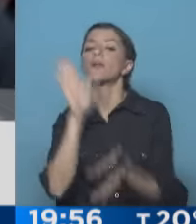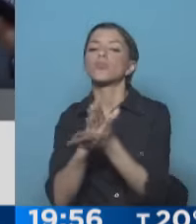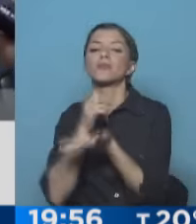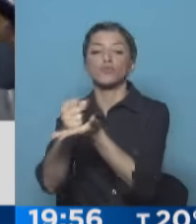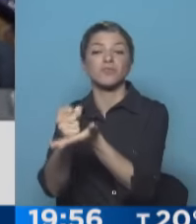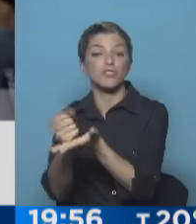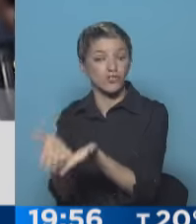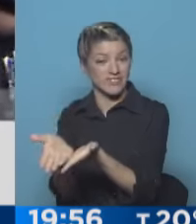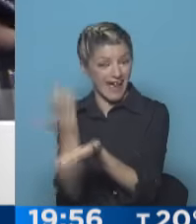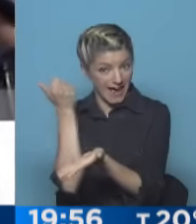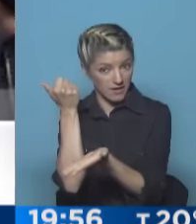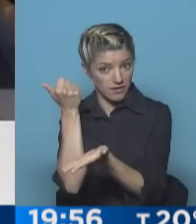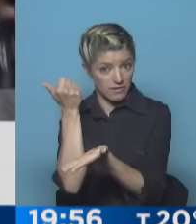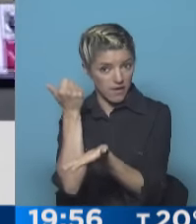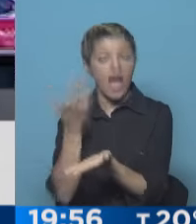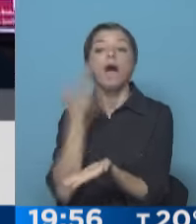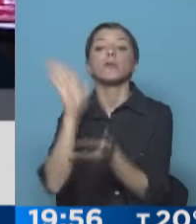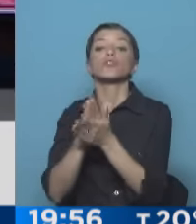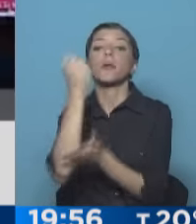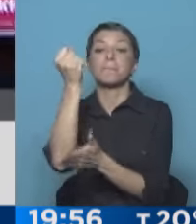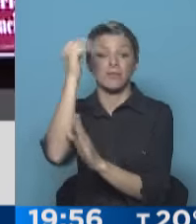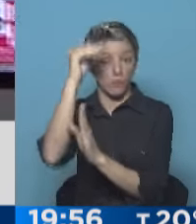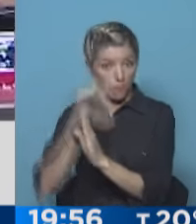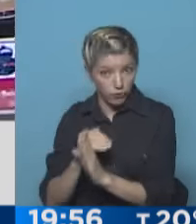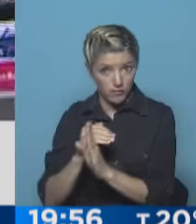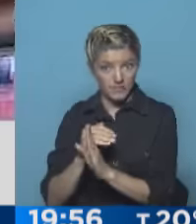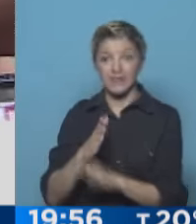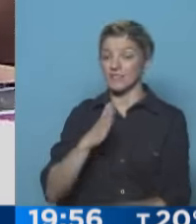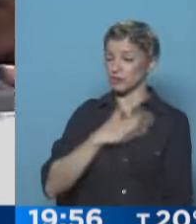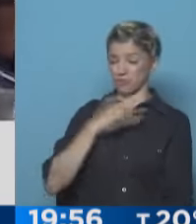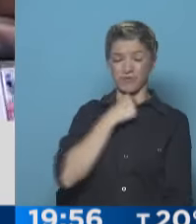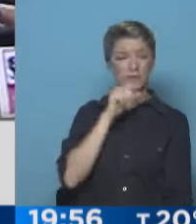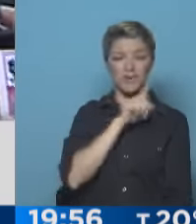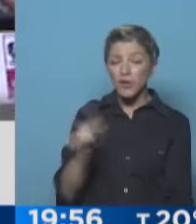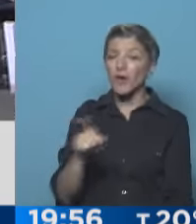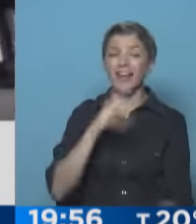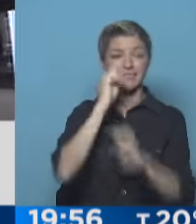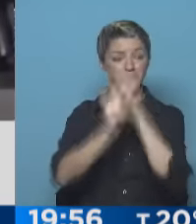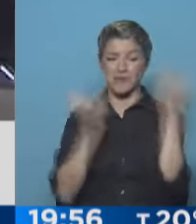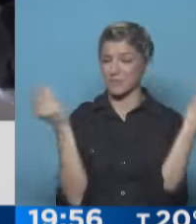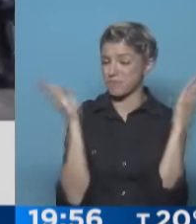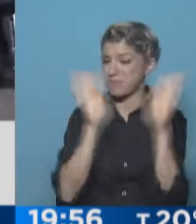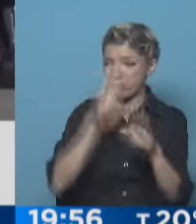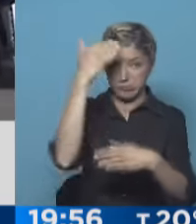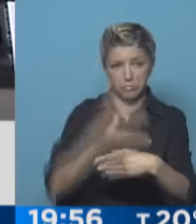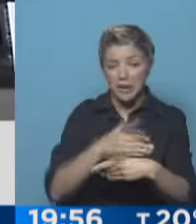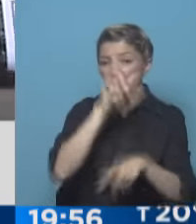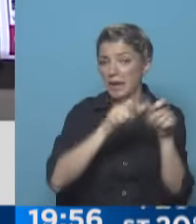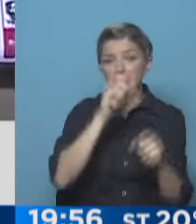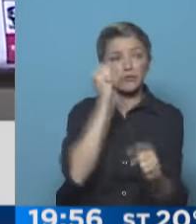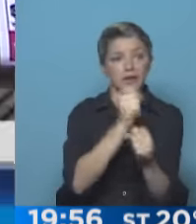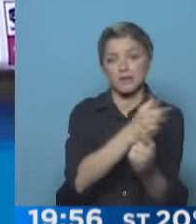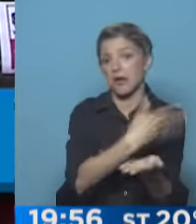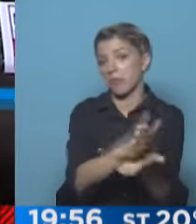subsidios cuando hablan de una gran devaluación y yo no quiero nunca más que se cierre las persianas las fábricas y los trabajadores sean la